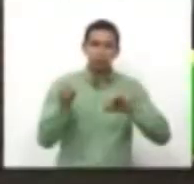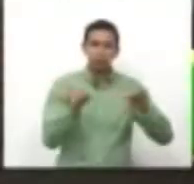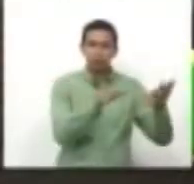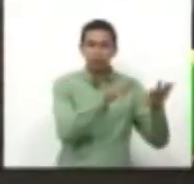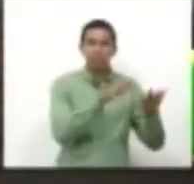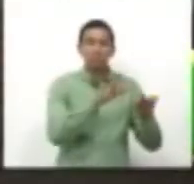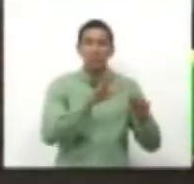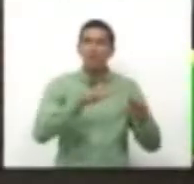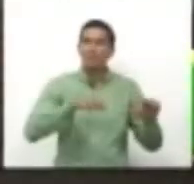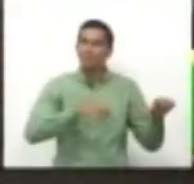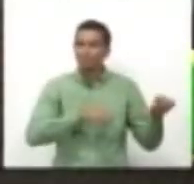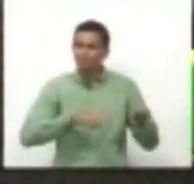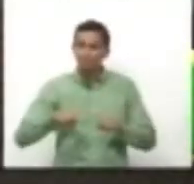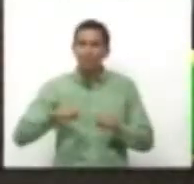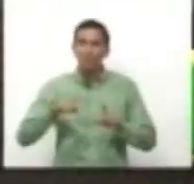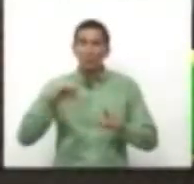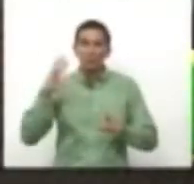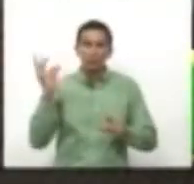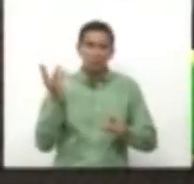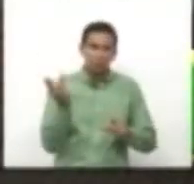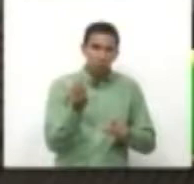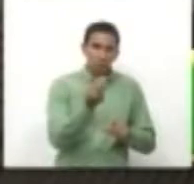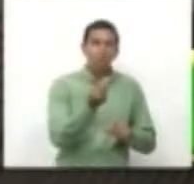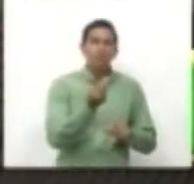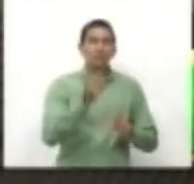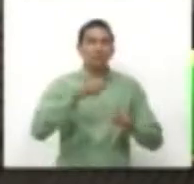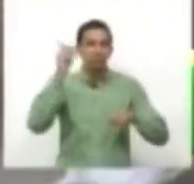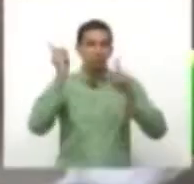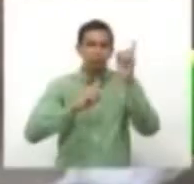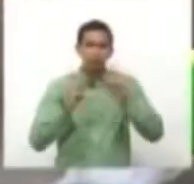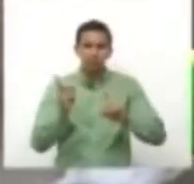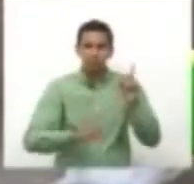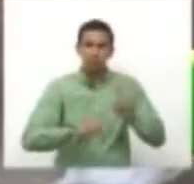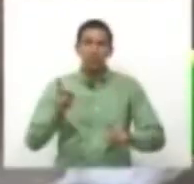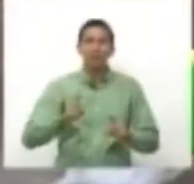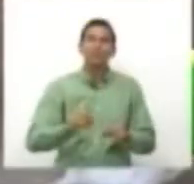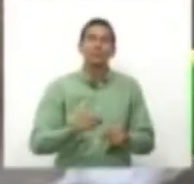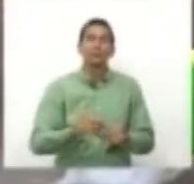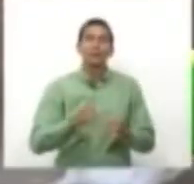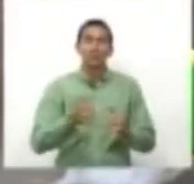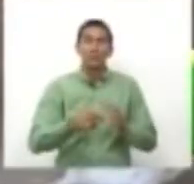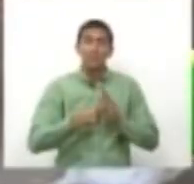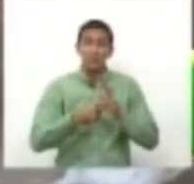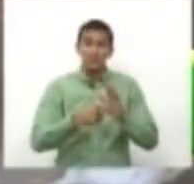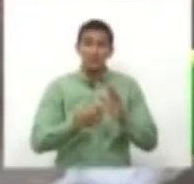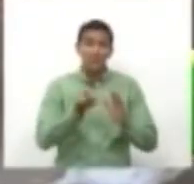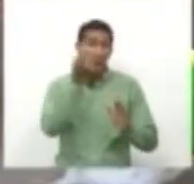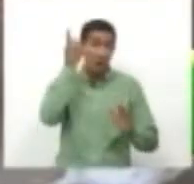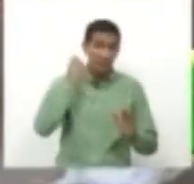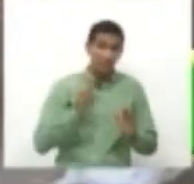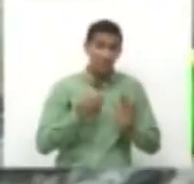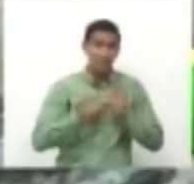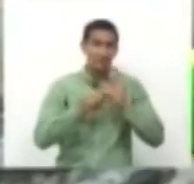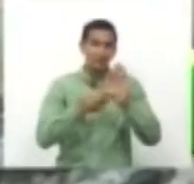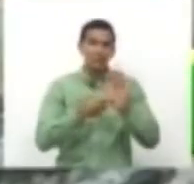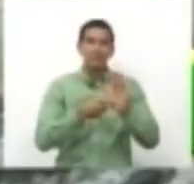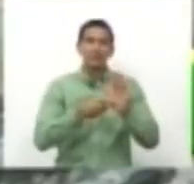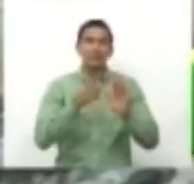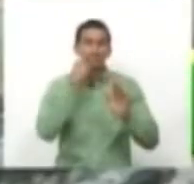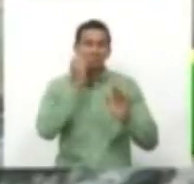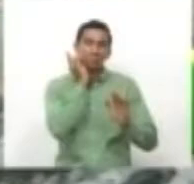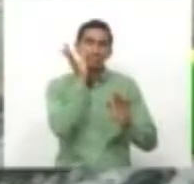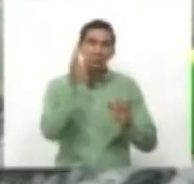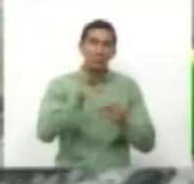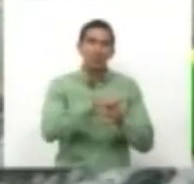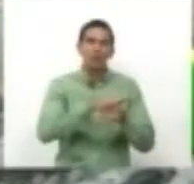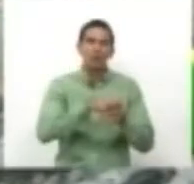una temporada ciclónica que ya registra 10 tormentas tropicales. A raíz de esto, en el día de ayer se registraron varias emergencias en los municipios